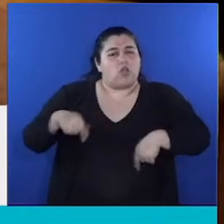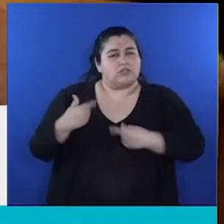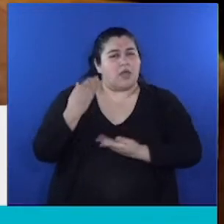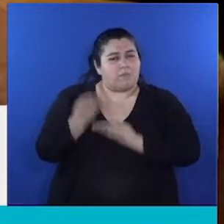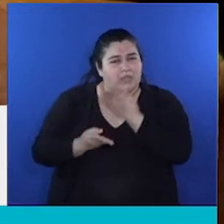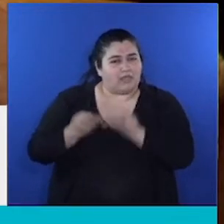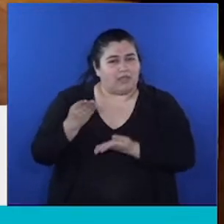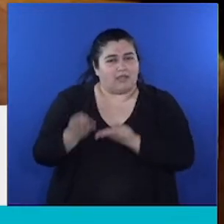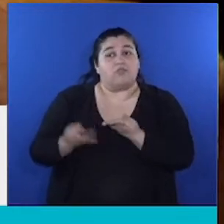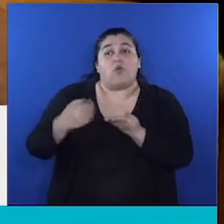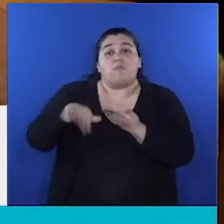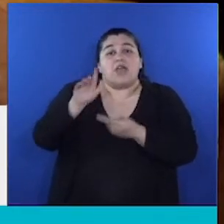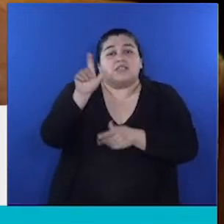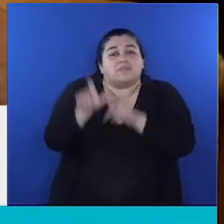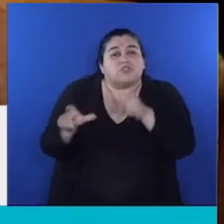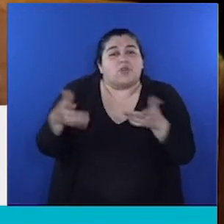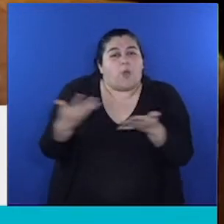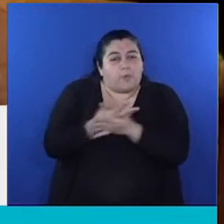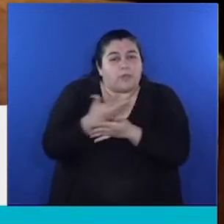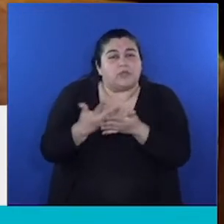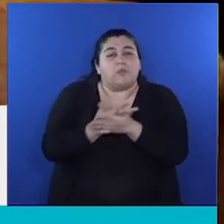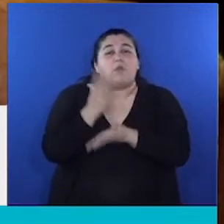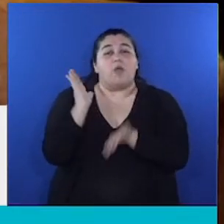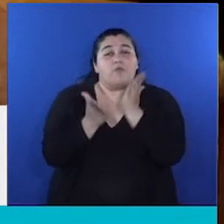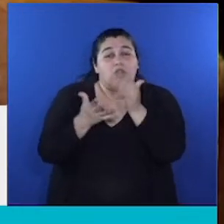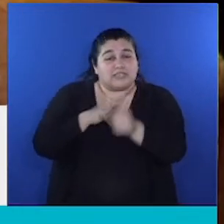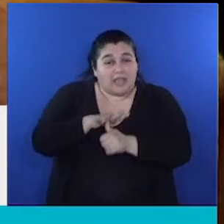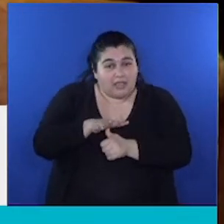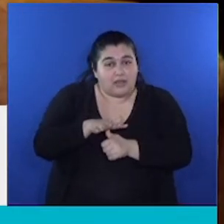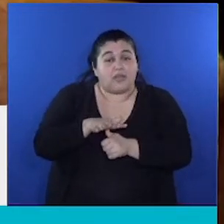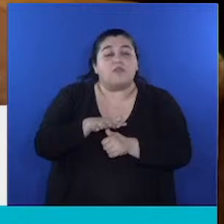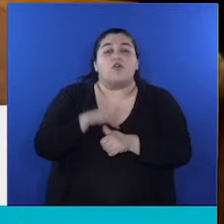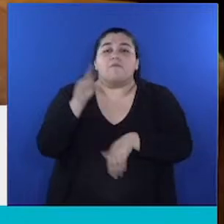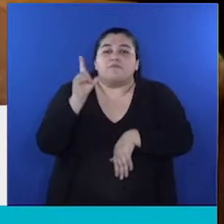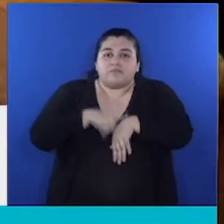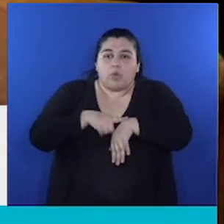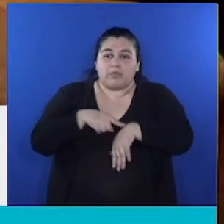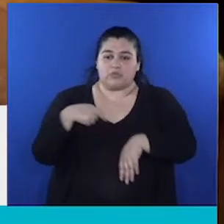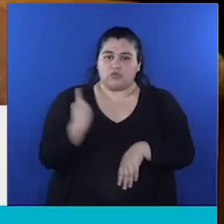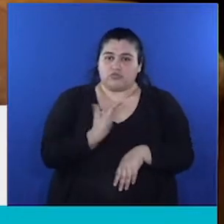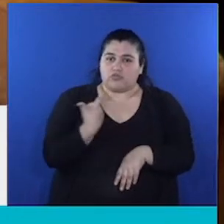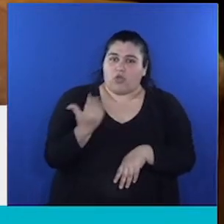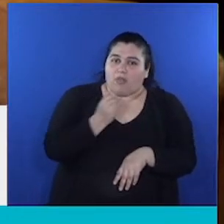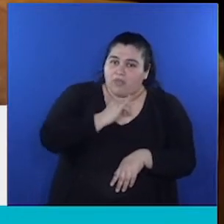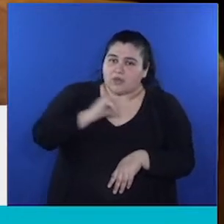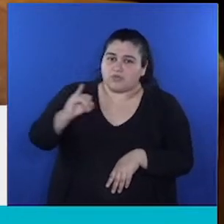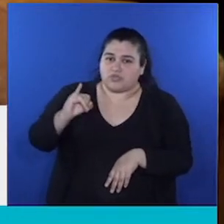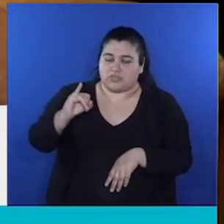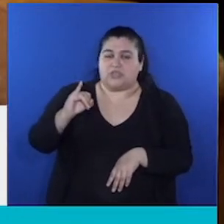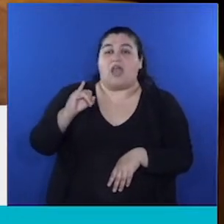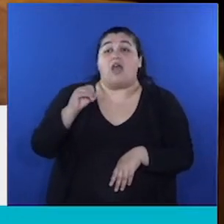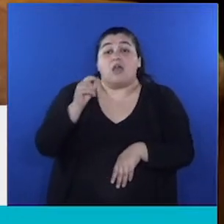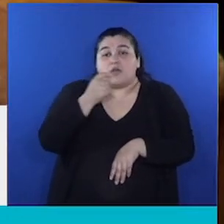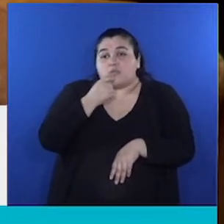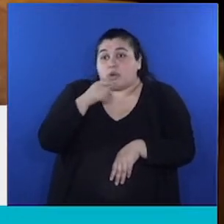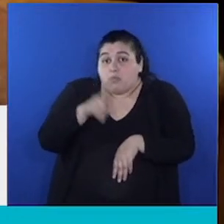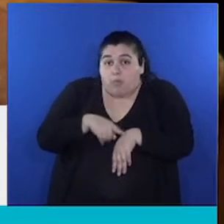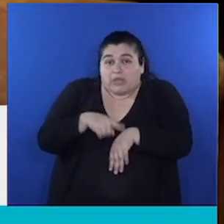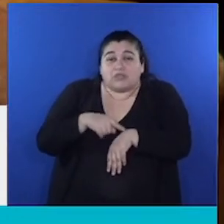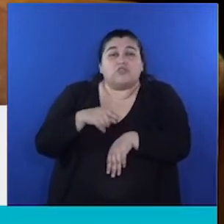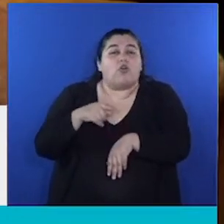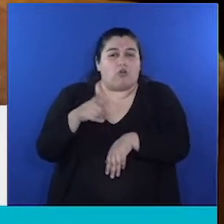las víctimas de violencia de género al momento de poder denunciar y al momento de llevar adelante un procedimiento penal que todos sabemos